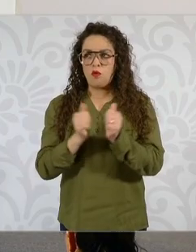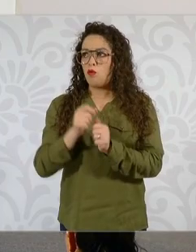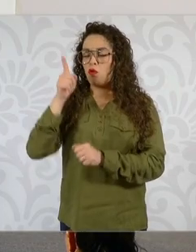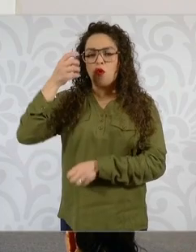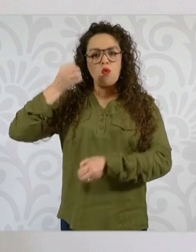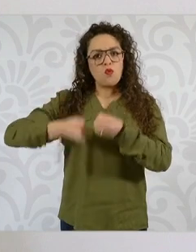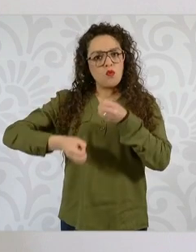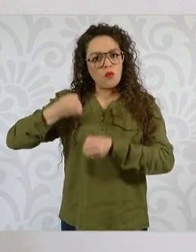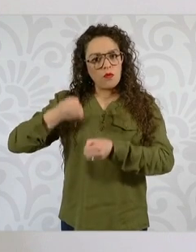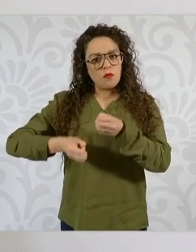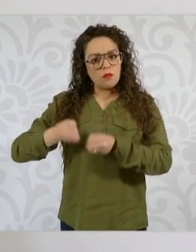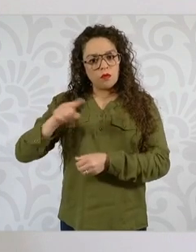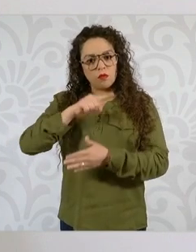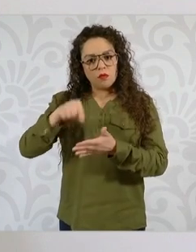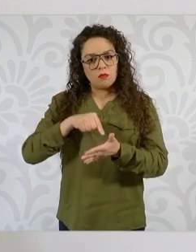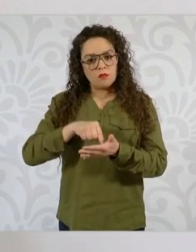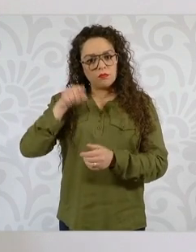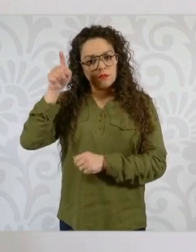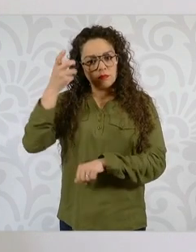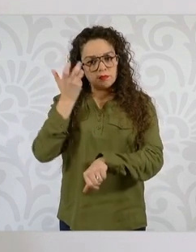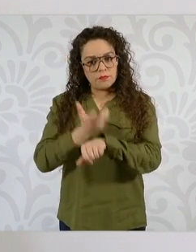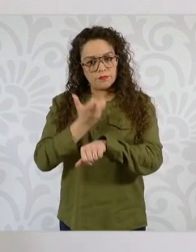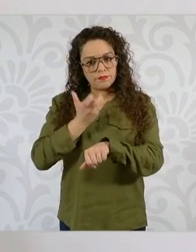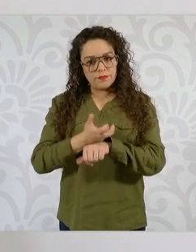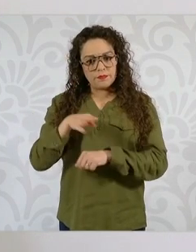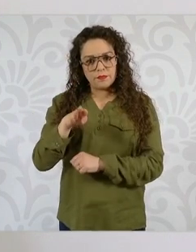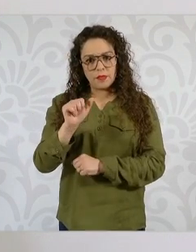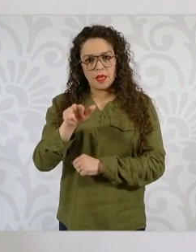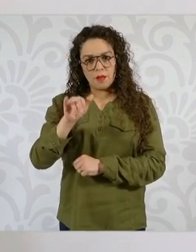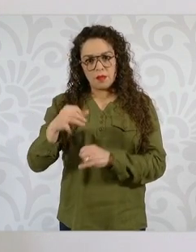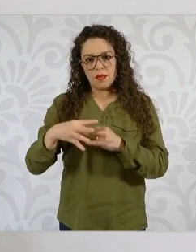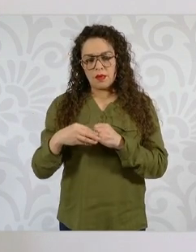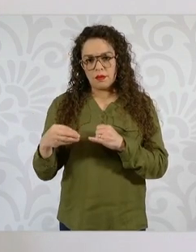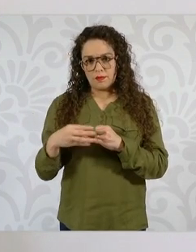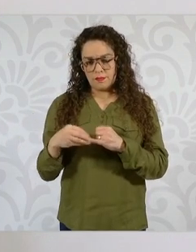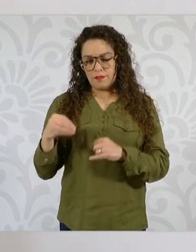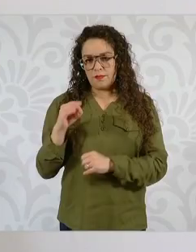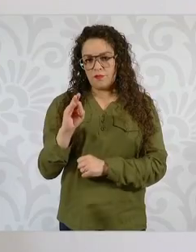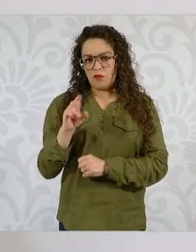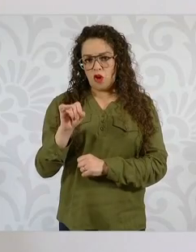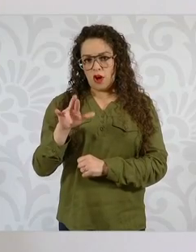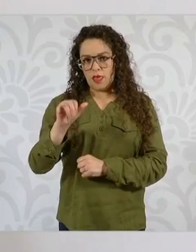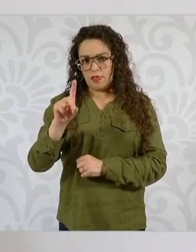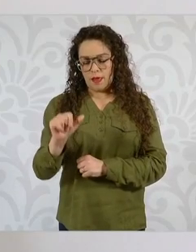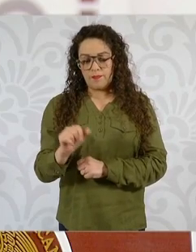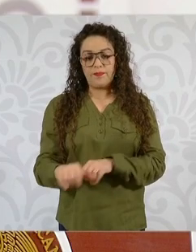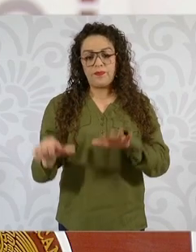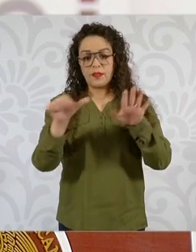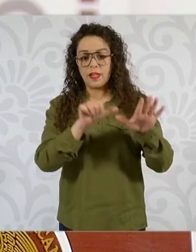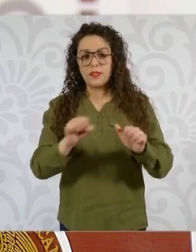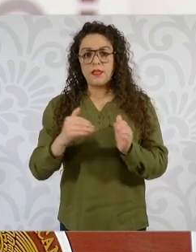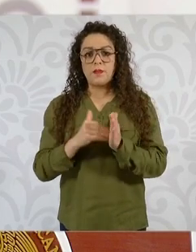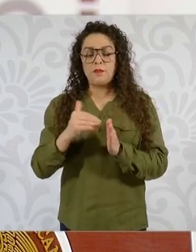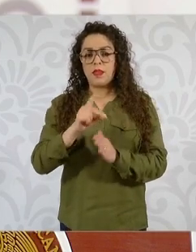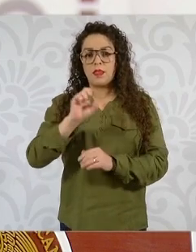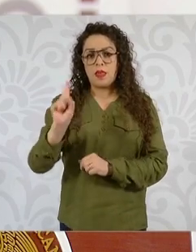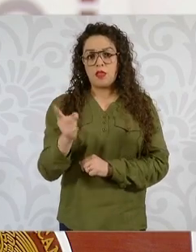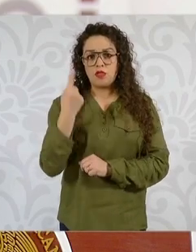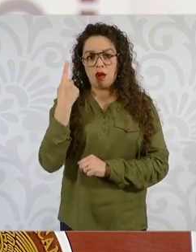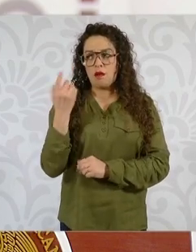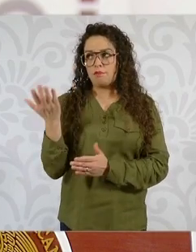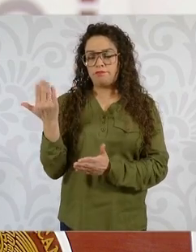en el Estado norteamericano de Florida. Se reclaman más de 600 millones de dólares